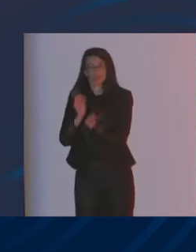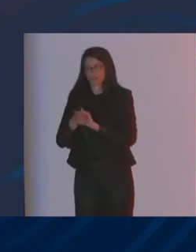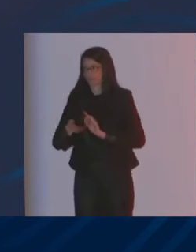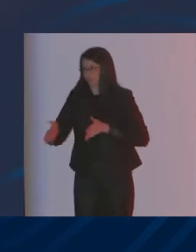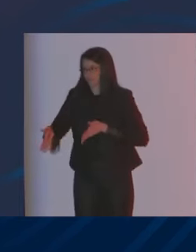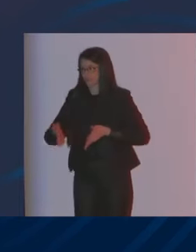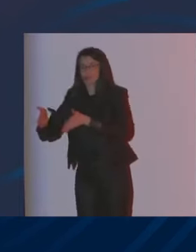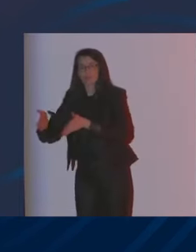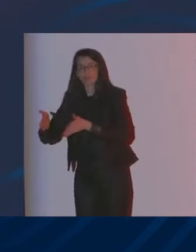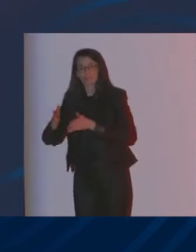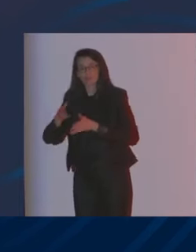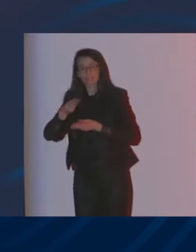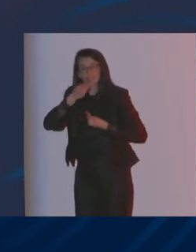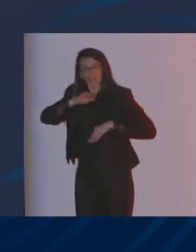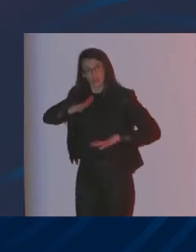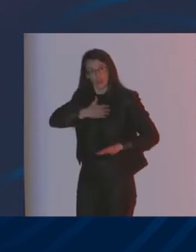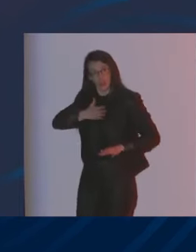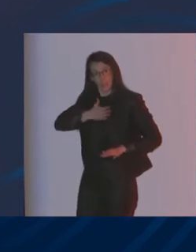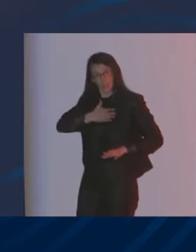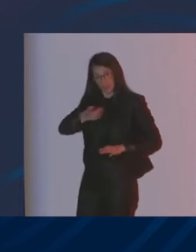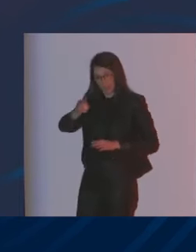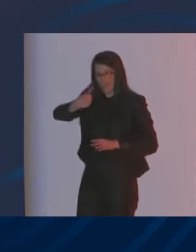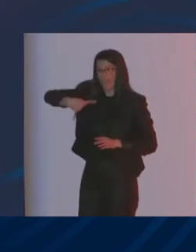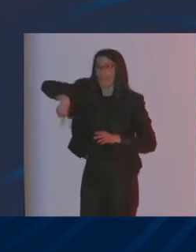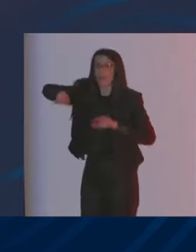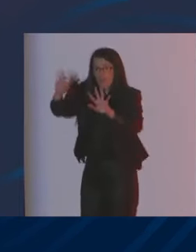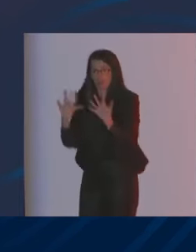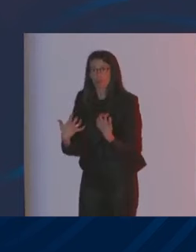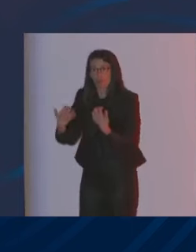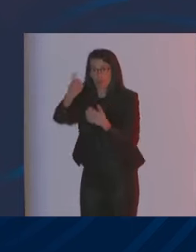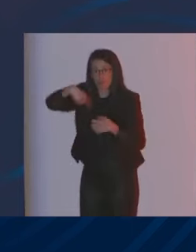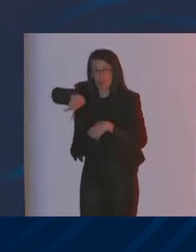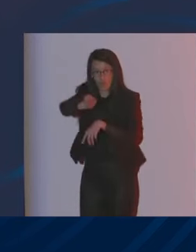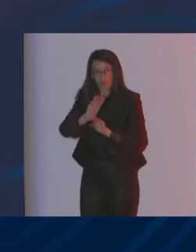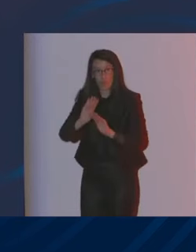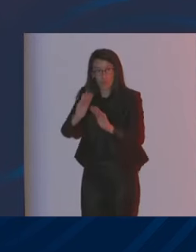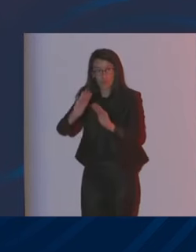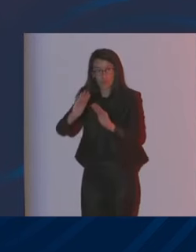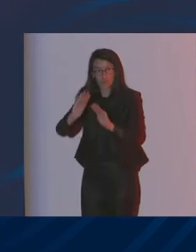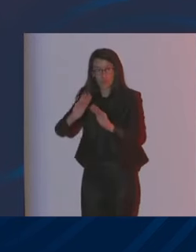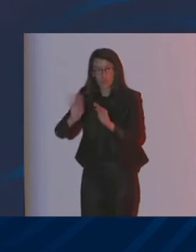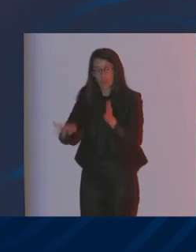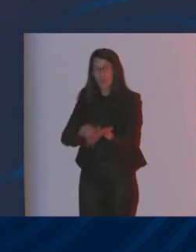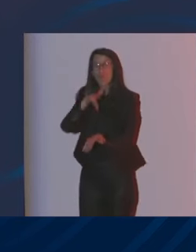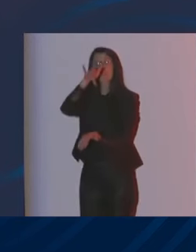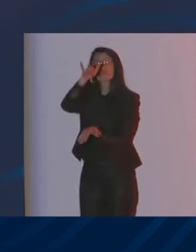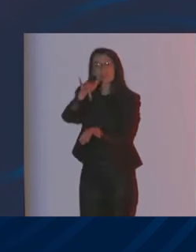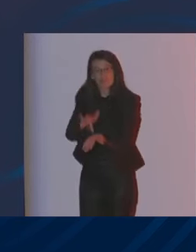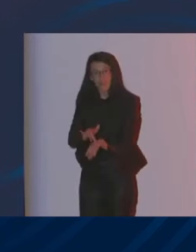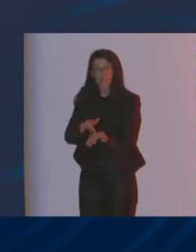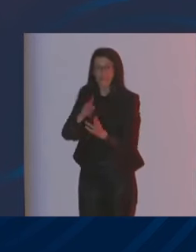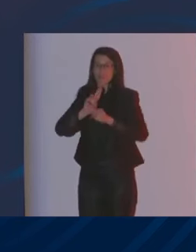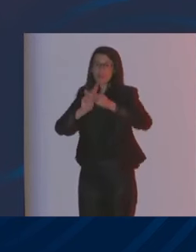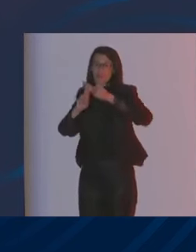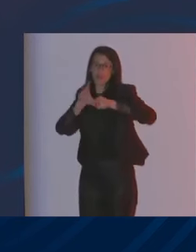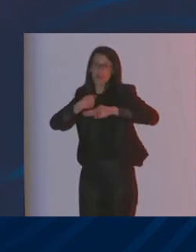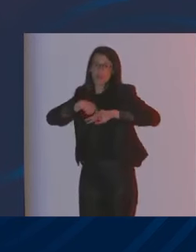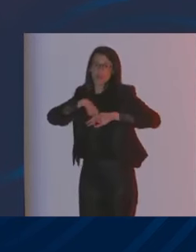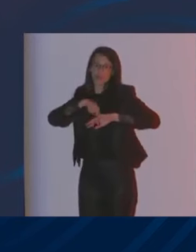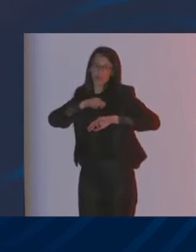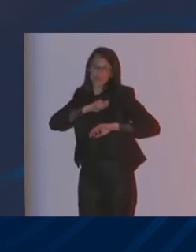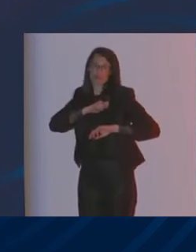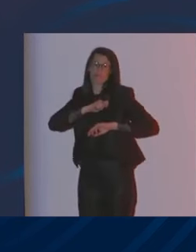de la mía y de la vuestra. Fue el día que Cruz Roja Española y yo